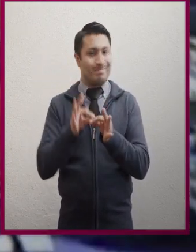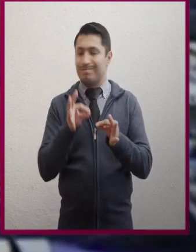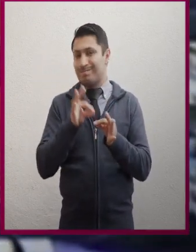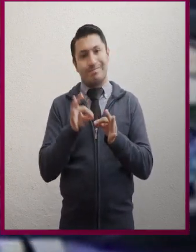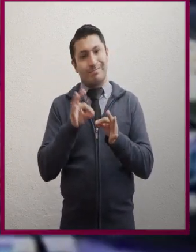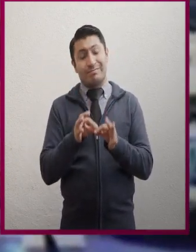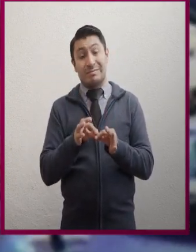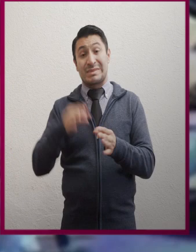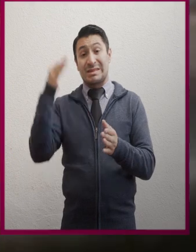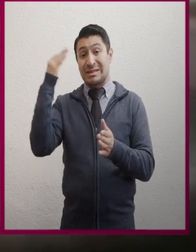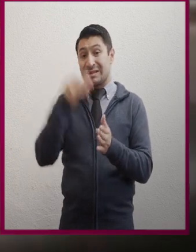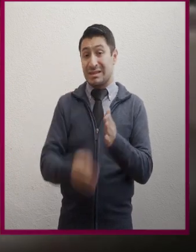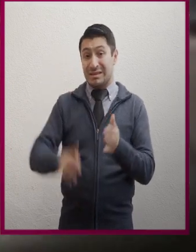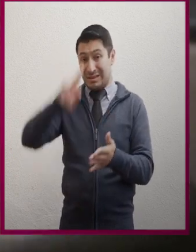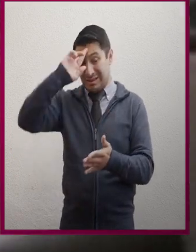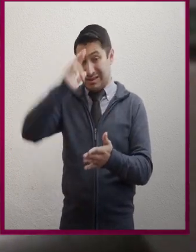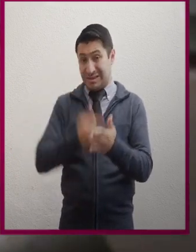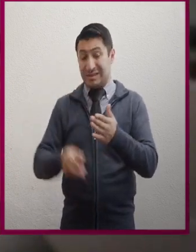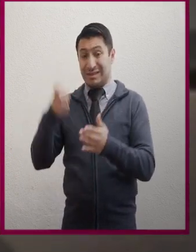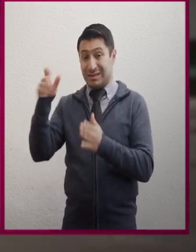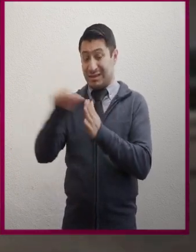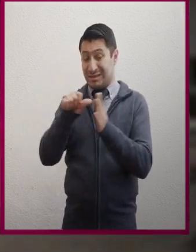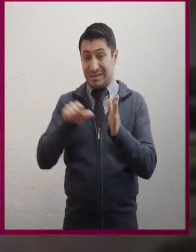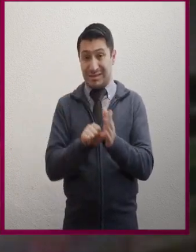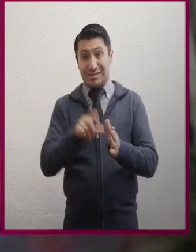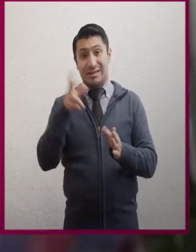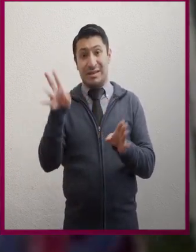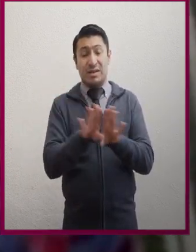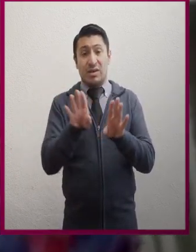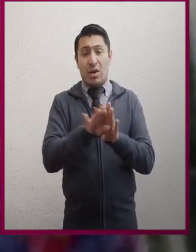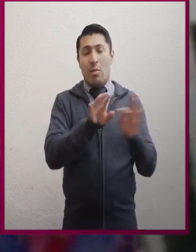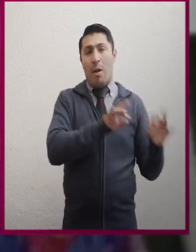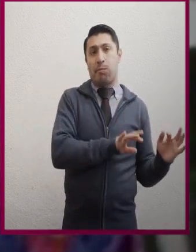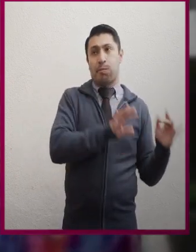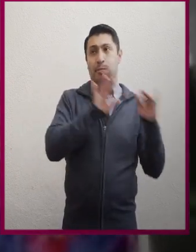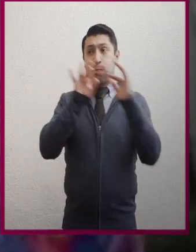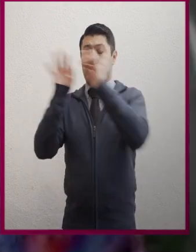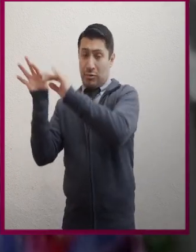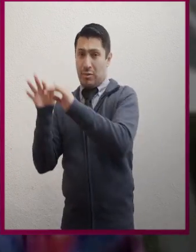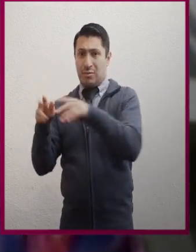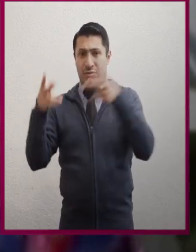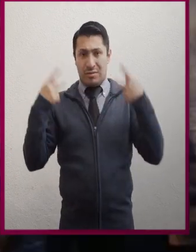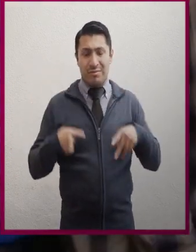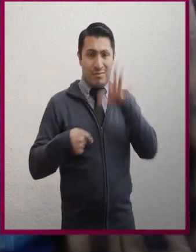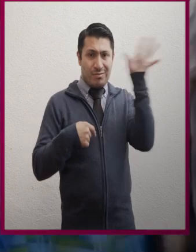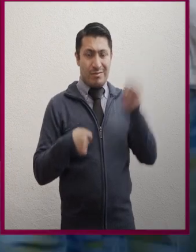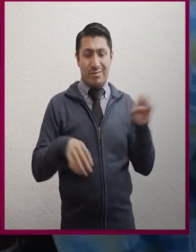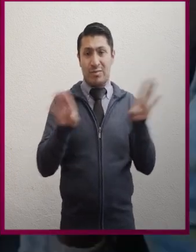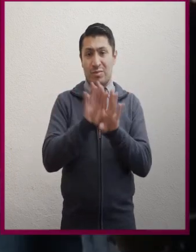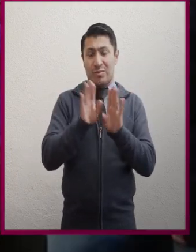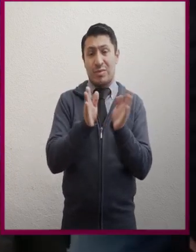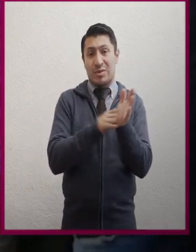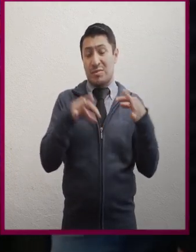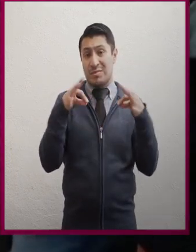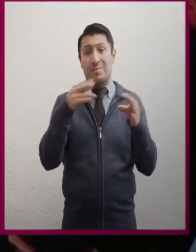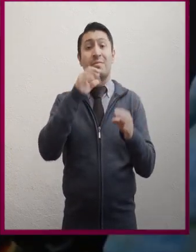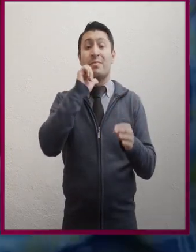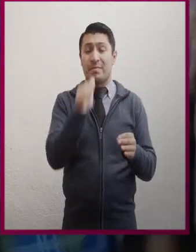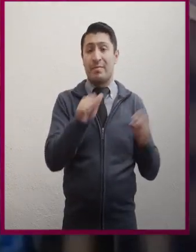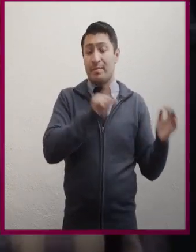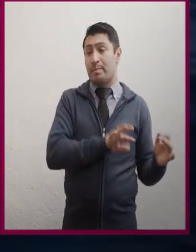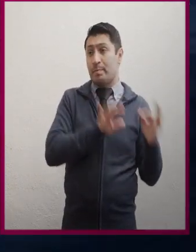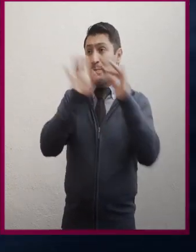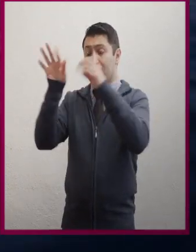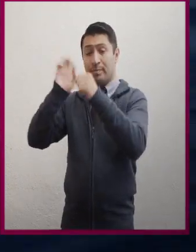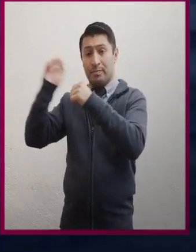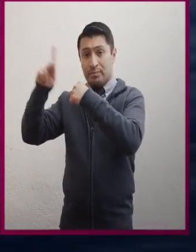no siempre se cumple y su incumplimiento favorece la inmigración de indocumentados. Muchos africanos salen hacia Europa sin papeles